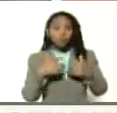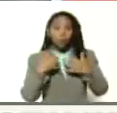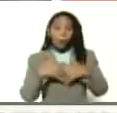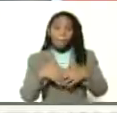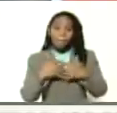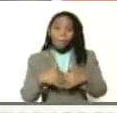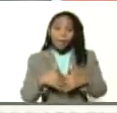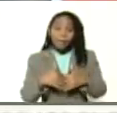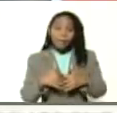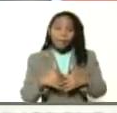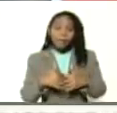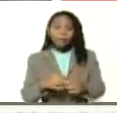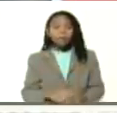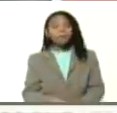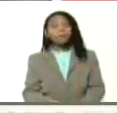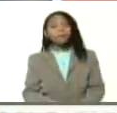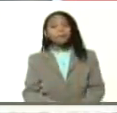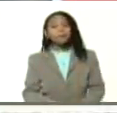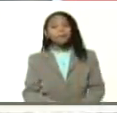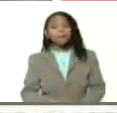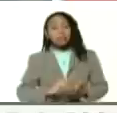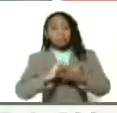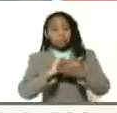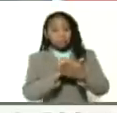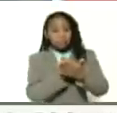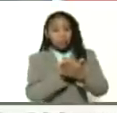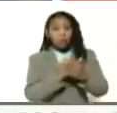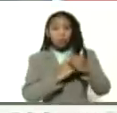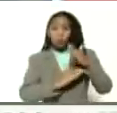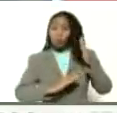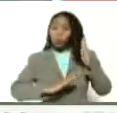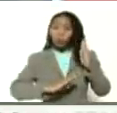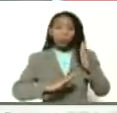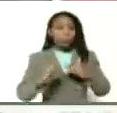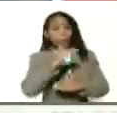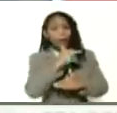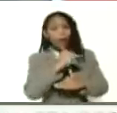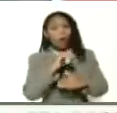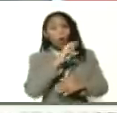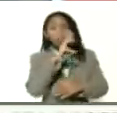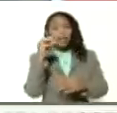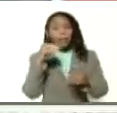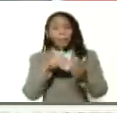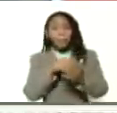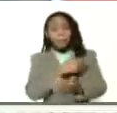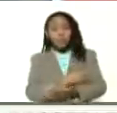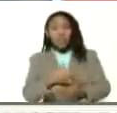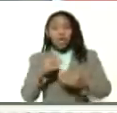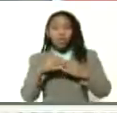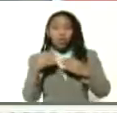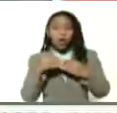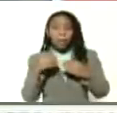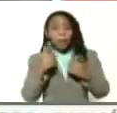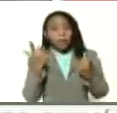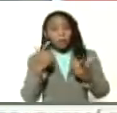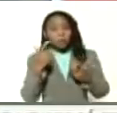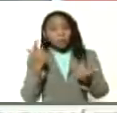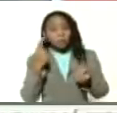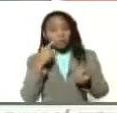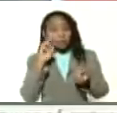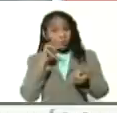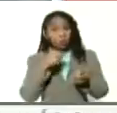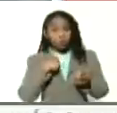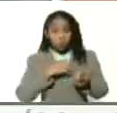empresas. El despojo supera los 30.000 millones de dólares, pero líquidos así, que yo puedo ir